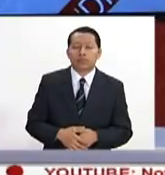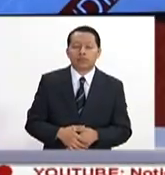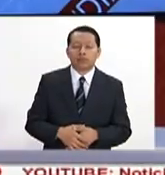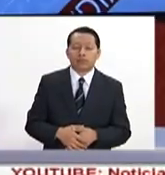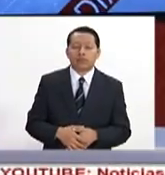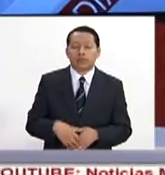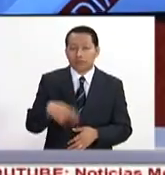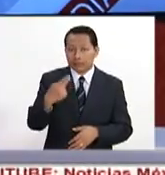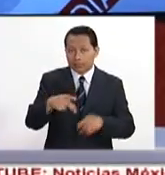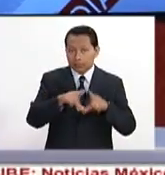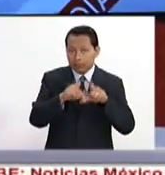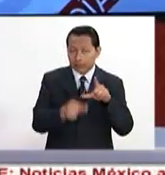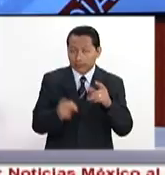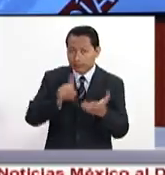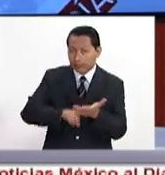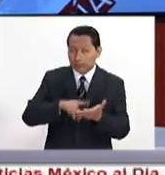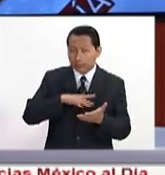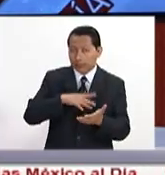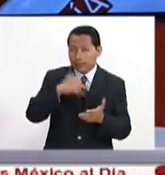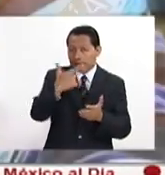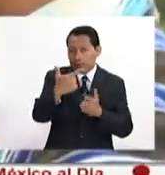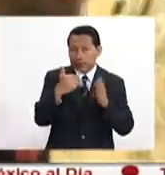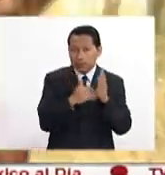En nuestro país hay